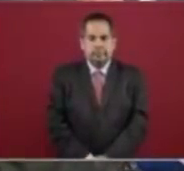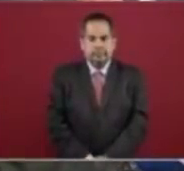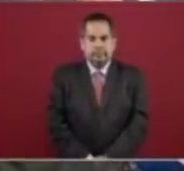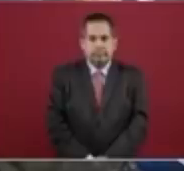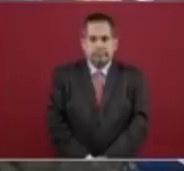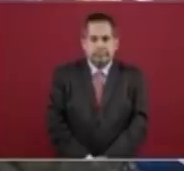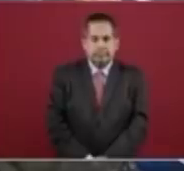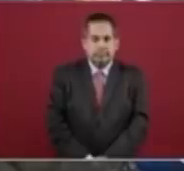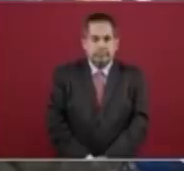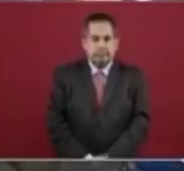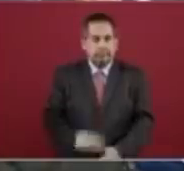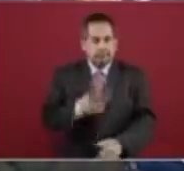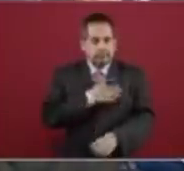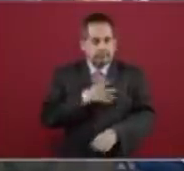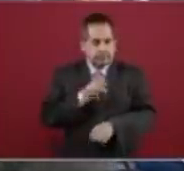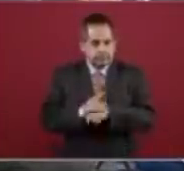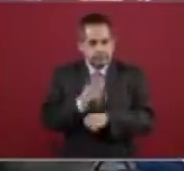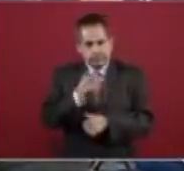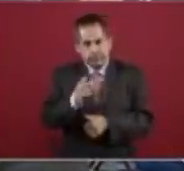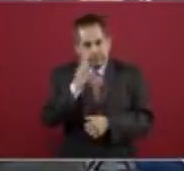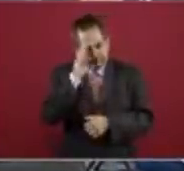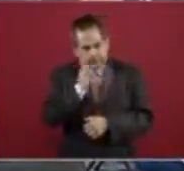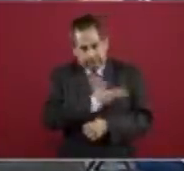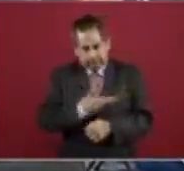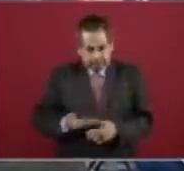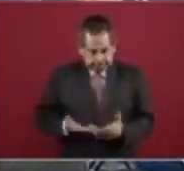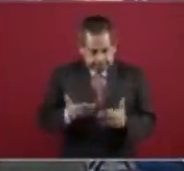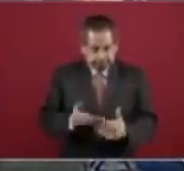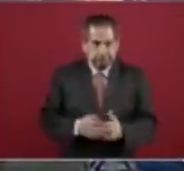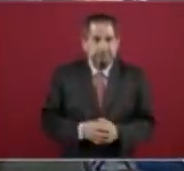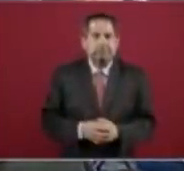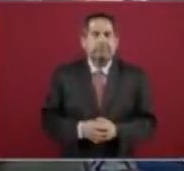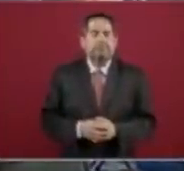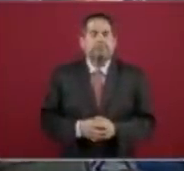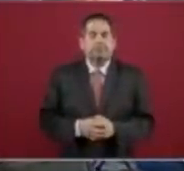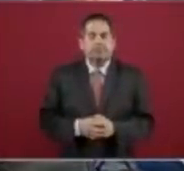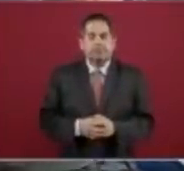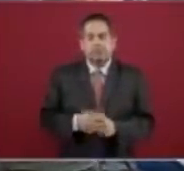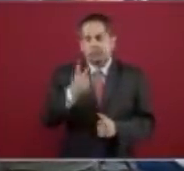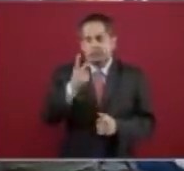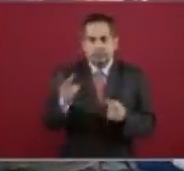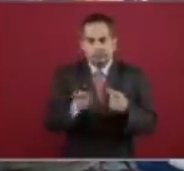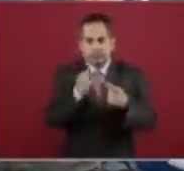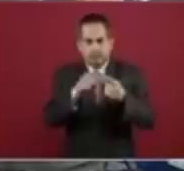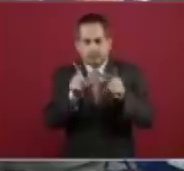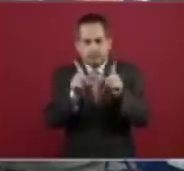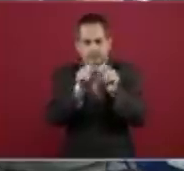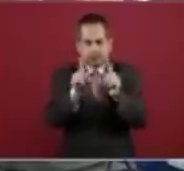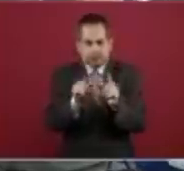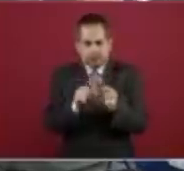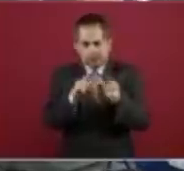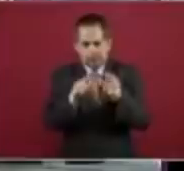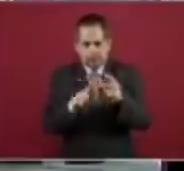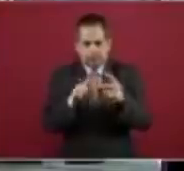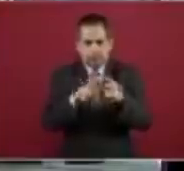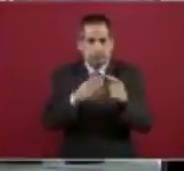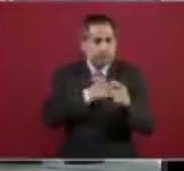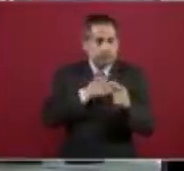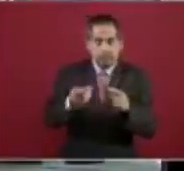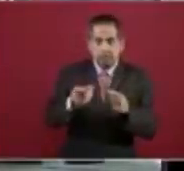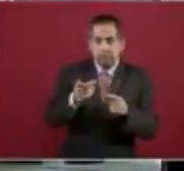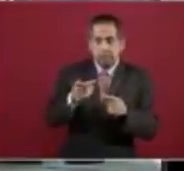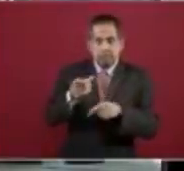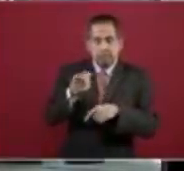Buenos días, señor presidente. Urbano Barrera, del diario Evasiones. Son dos preguntas muy, muy concretas. Qué bueno que está también la doctora